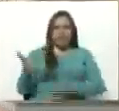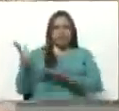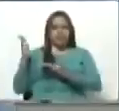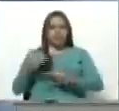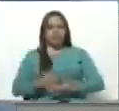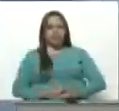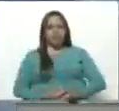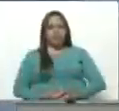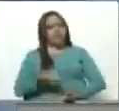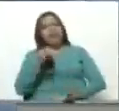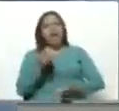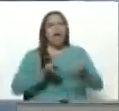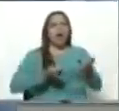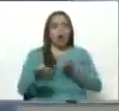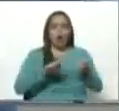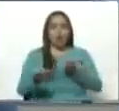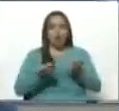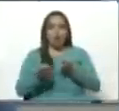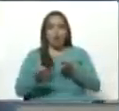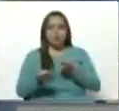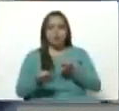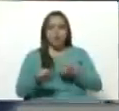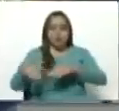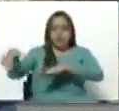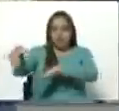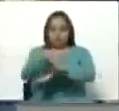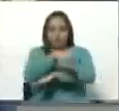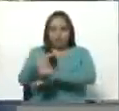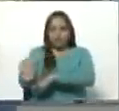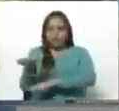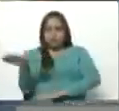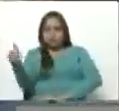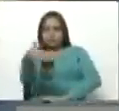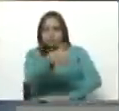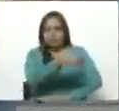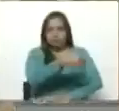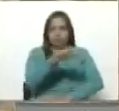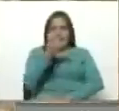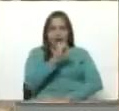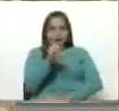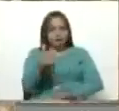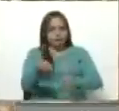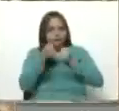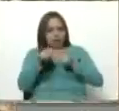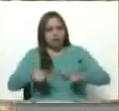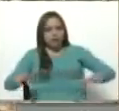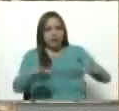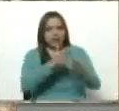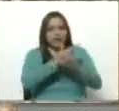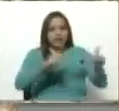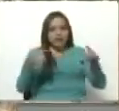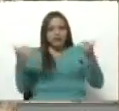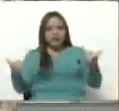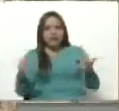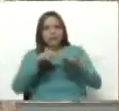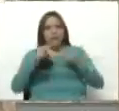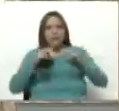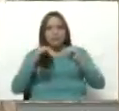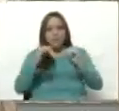tenían control parcial de la autopista. Hemos recuperado este espacio y hemos liberado este espacio para la